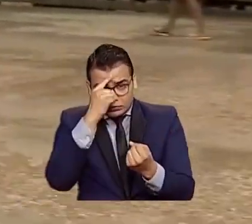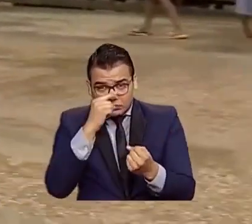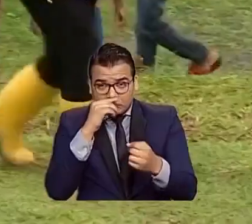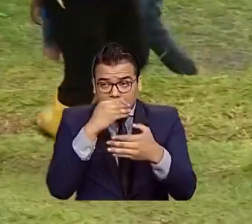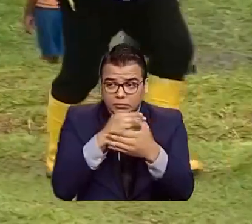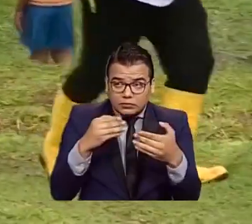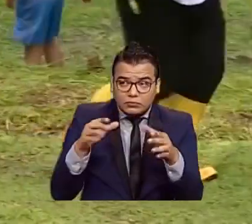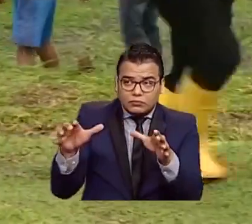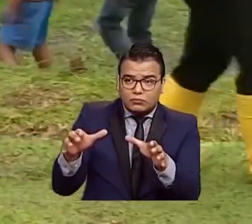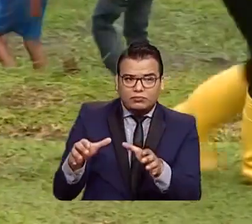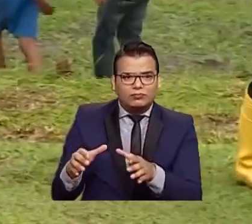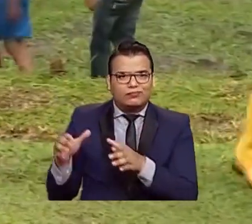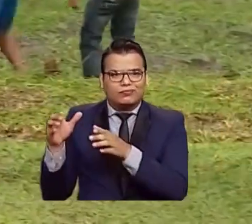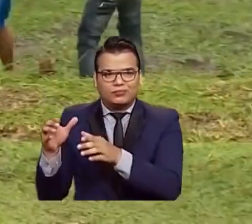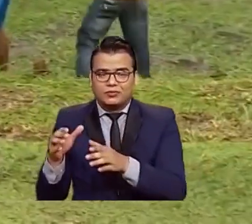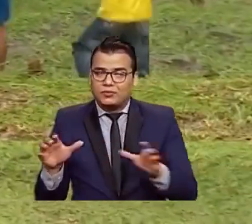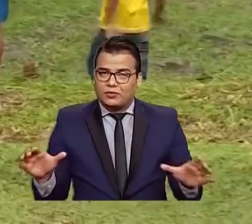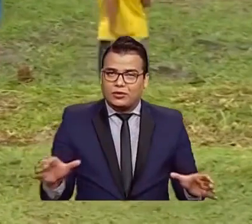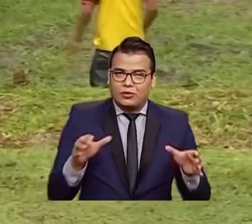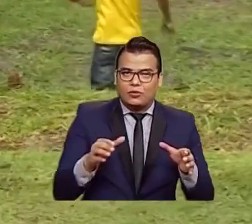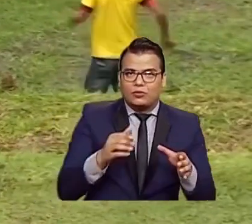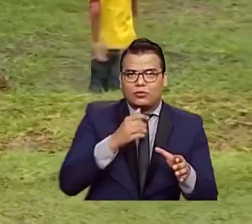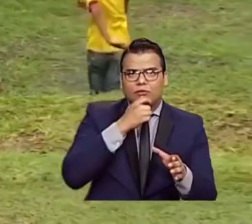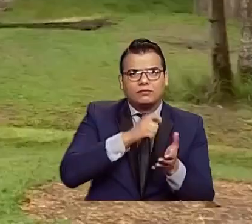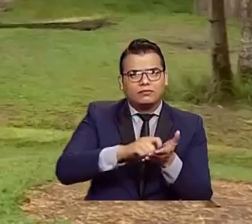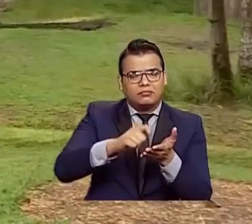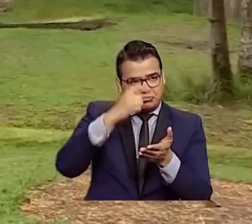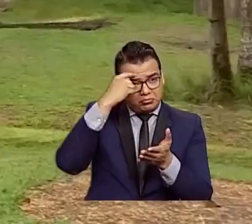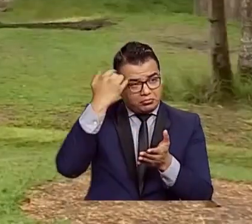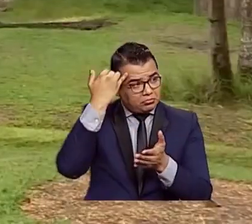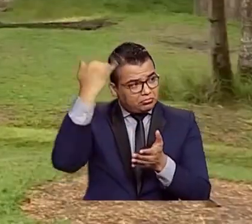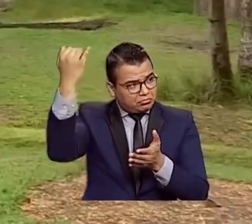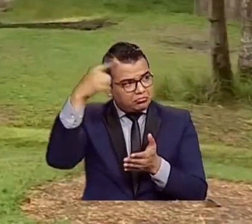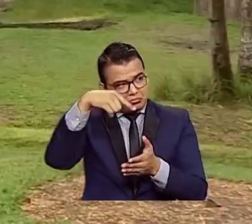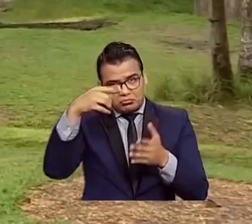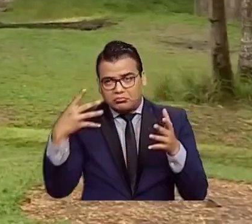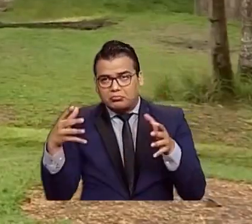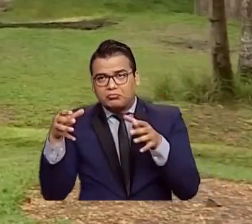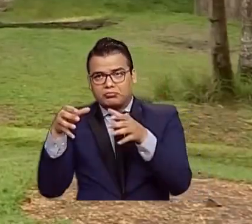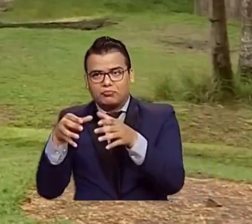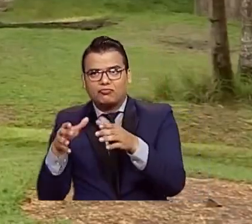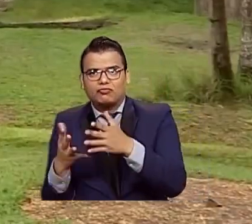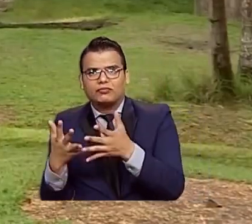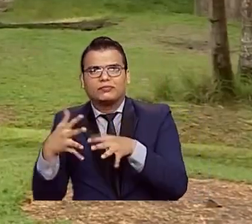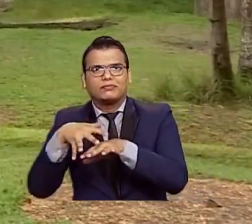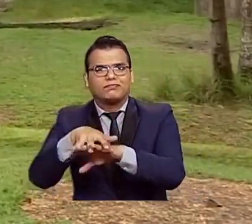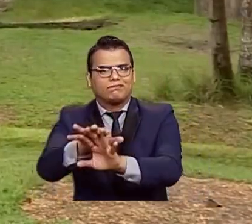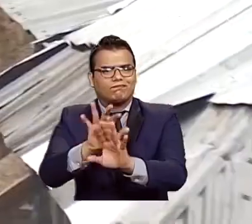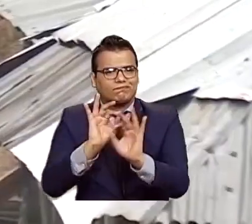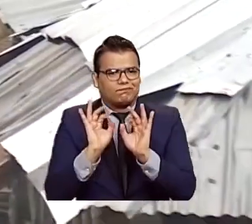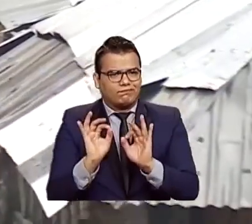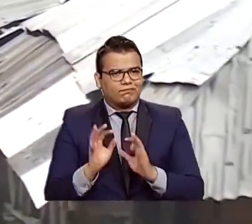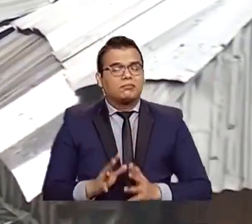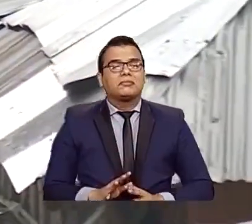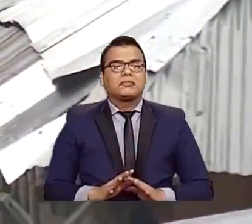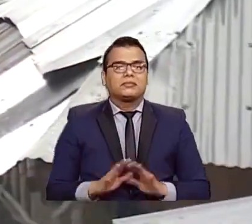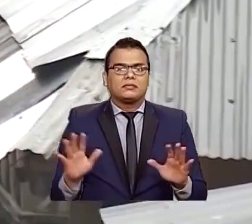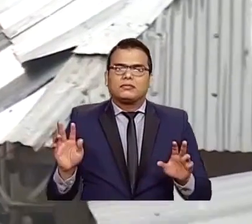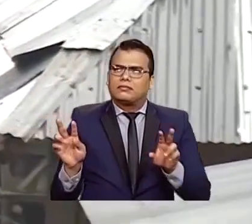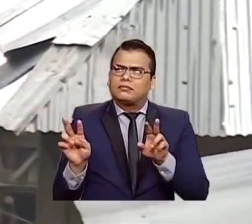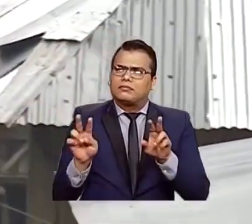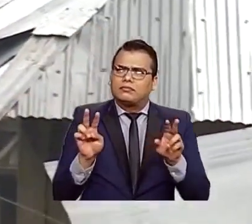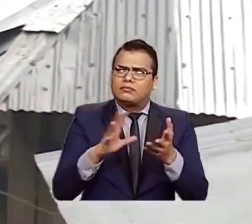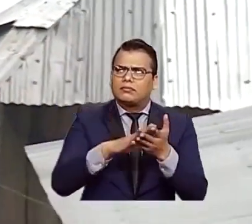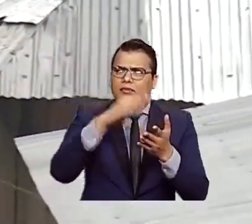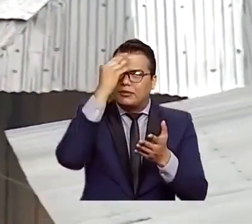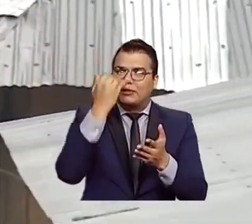no eran ellos, fueron los mismos periodistas los que tomaron esta iniciativa de integrarse más con esta comunidad. Y aprendiendo sobre su